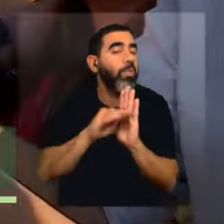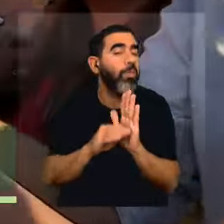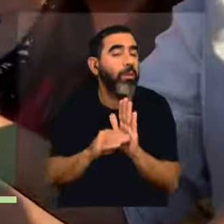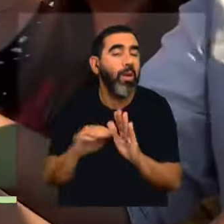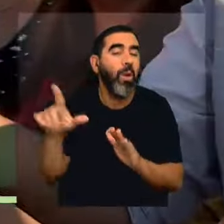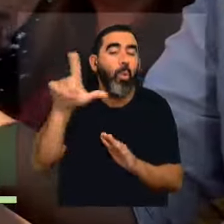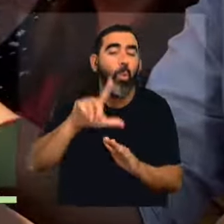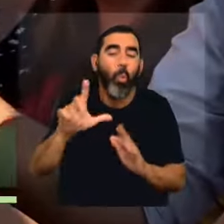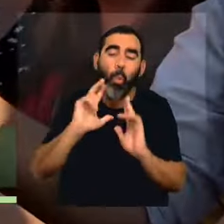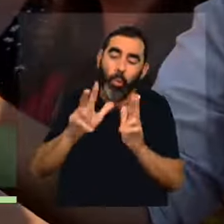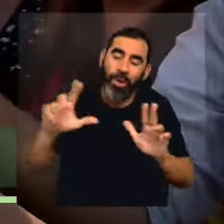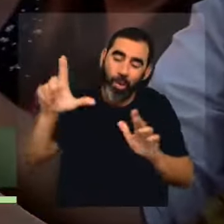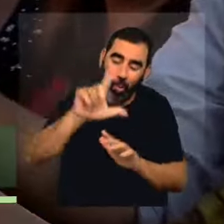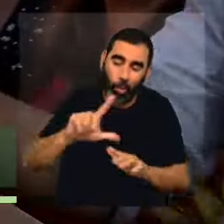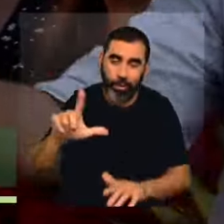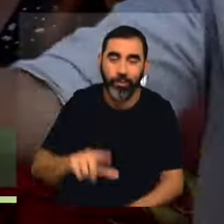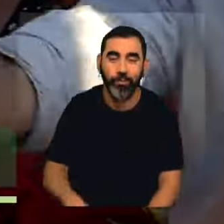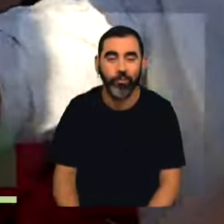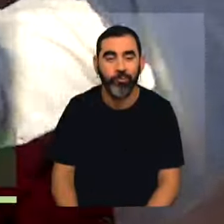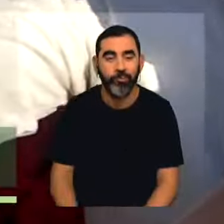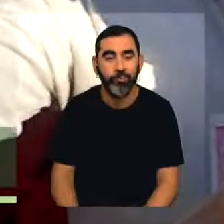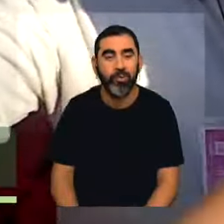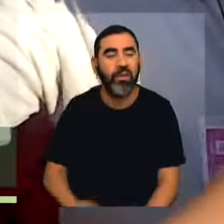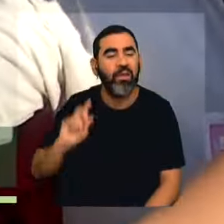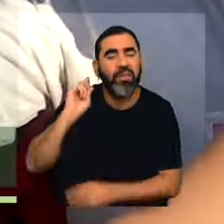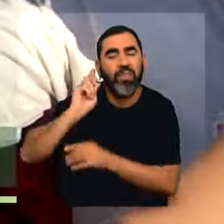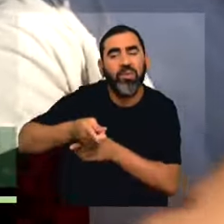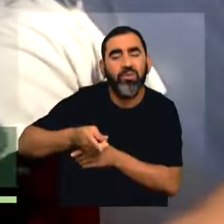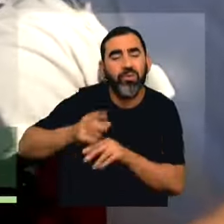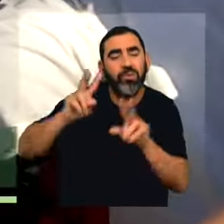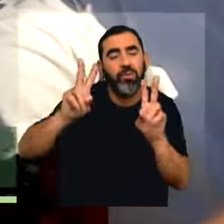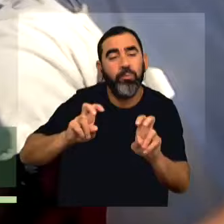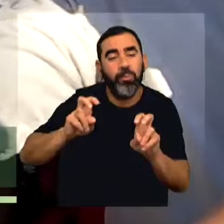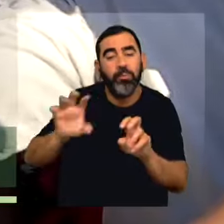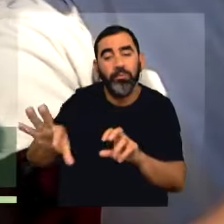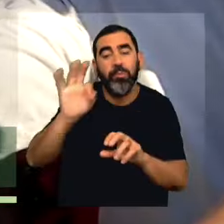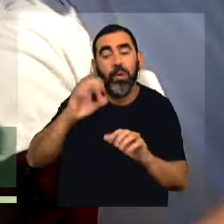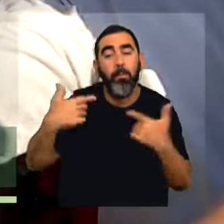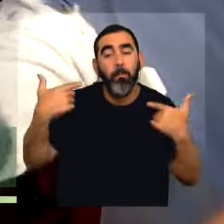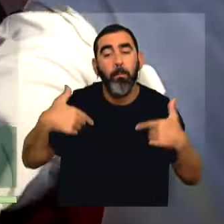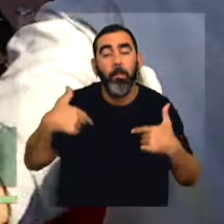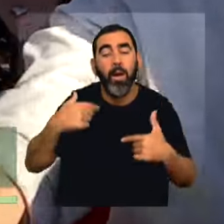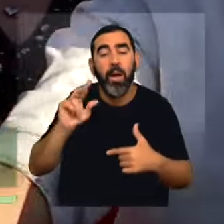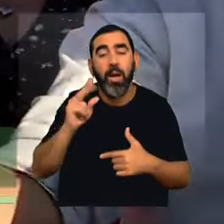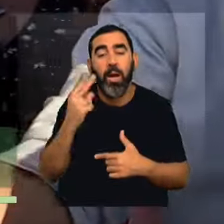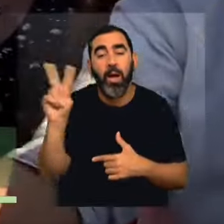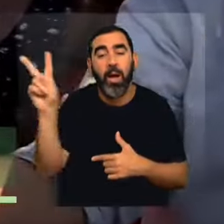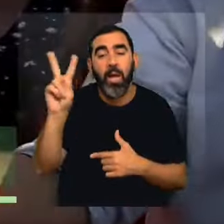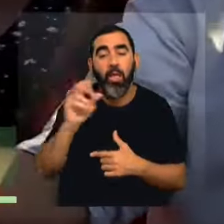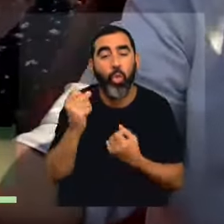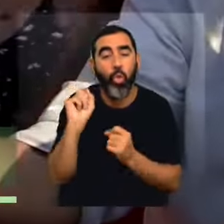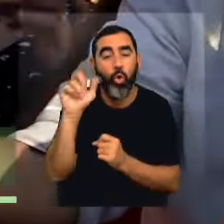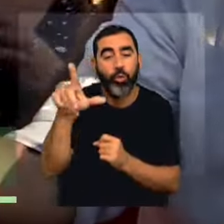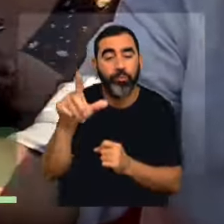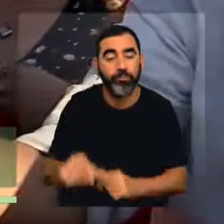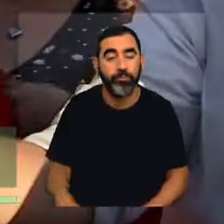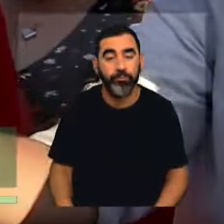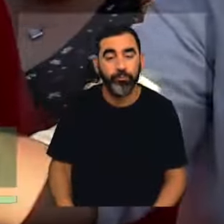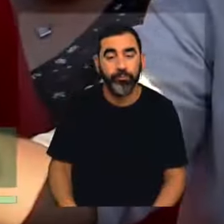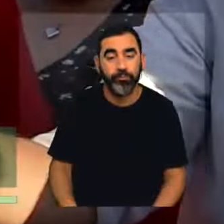lunes el lunes el lunes lo hablamos qué resolución se va a tomar con respecto al nombramiento del embajador en Venezuela bueno Nosotros hemos estado